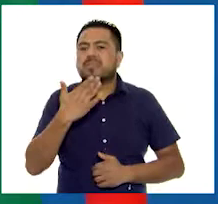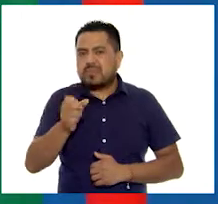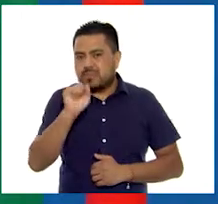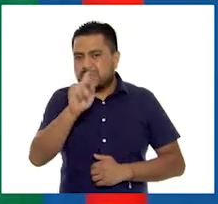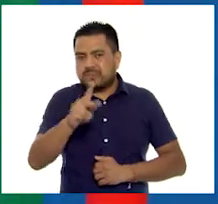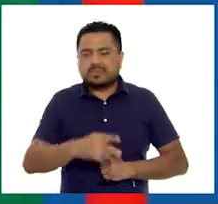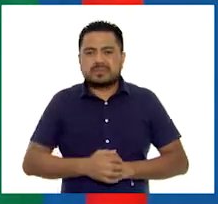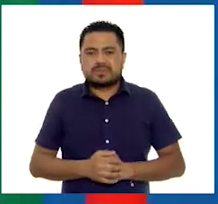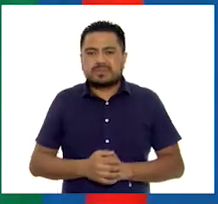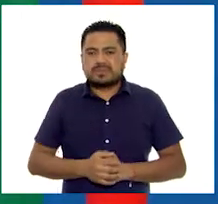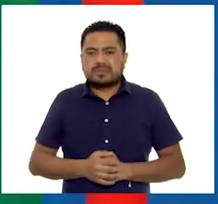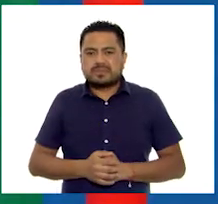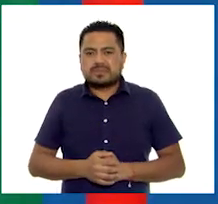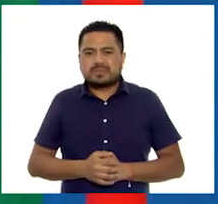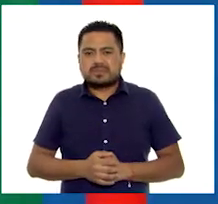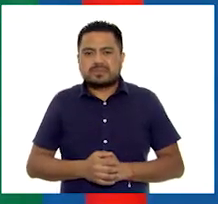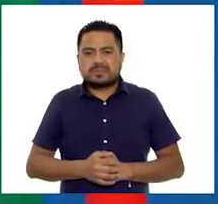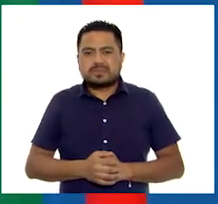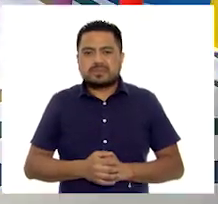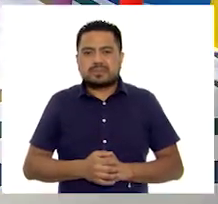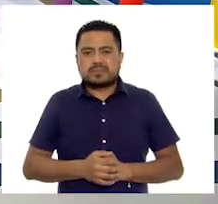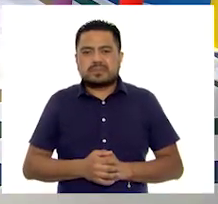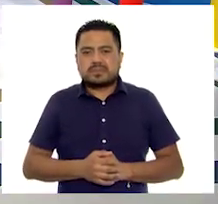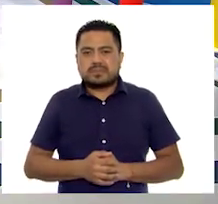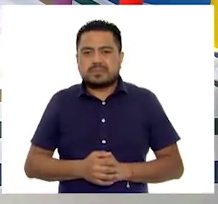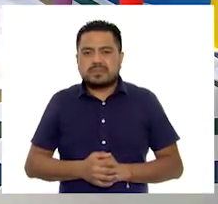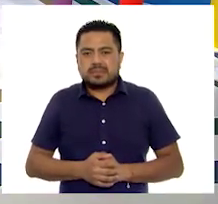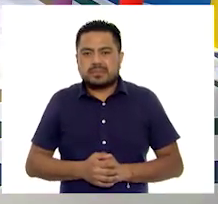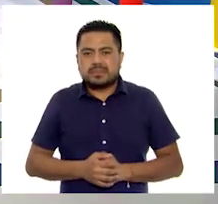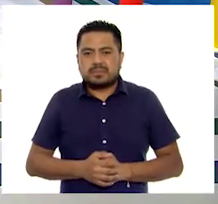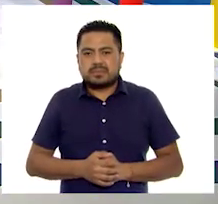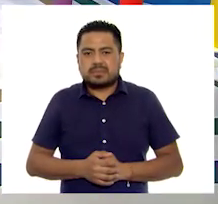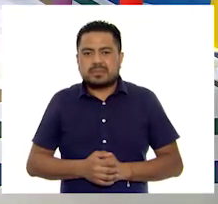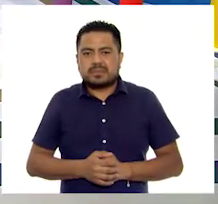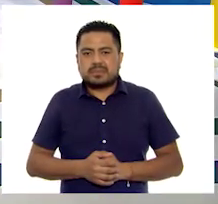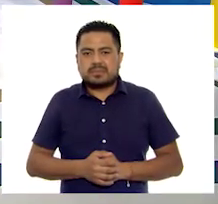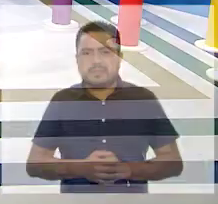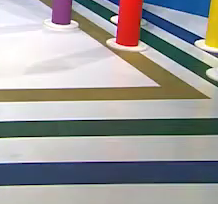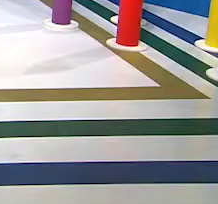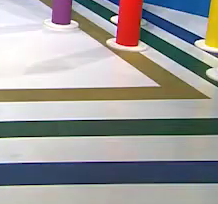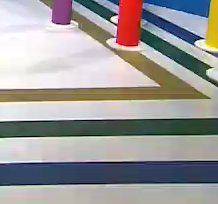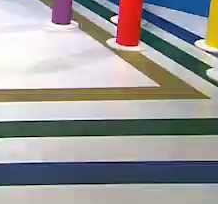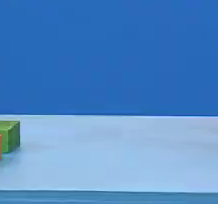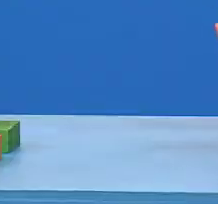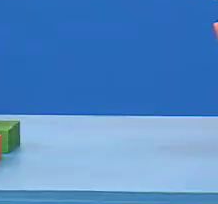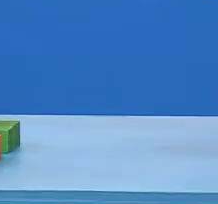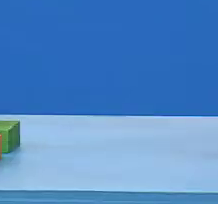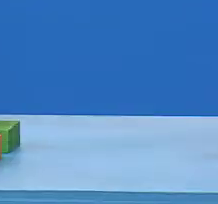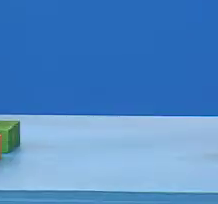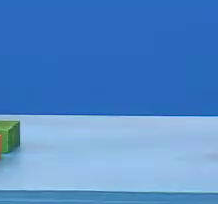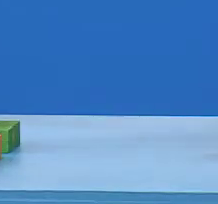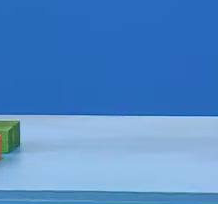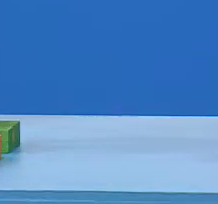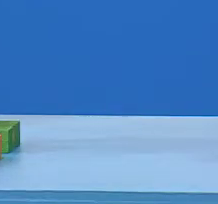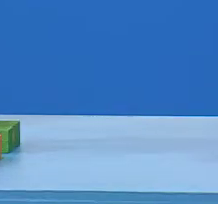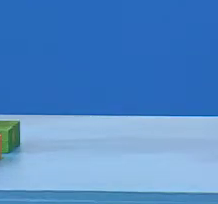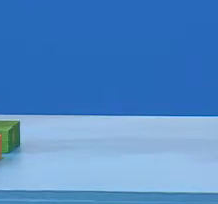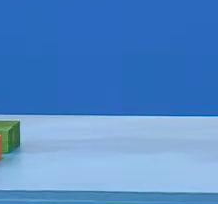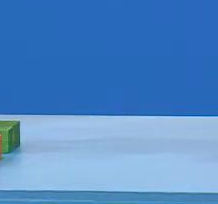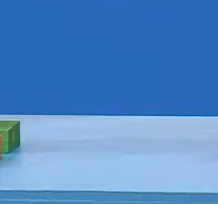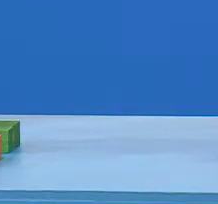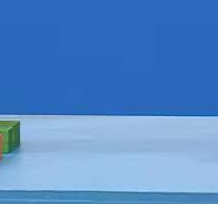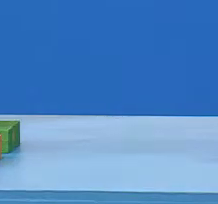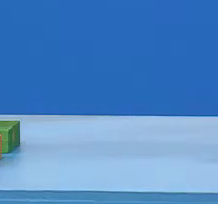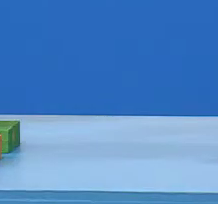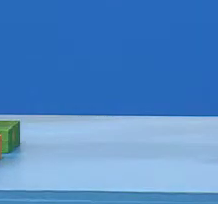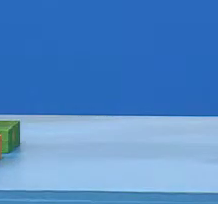paso dos. Súper. Y pongo dos. Va, yo primero. Una.